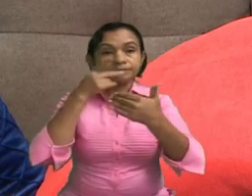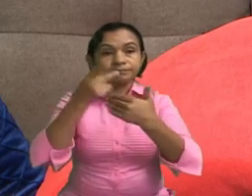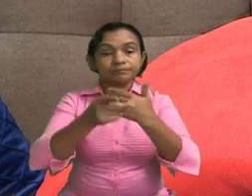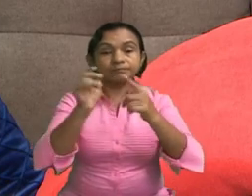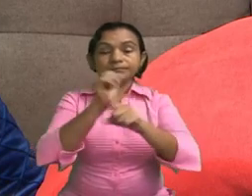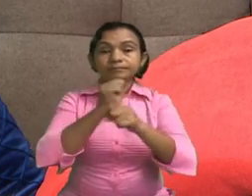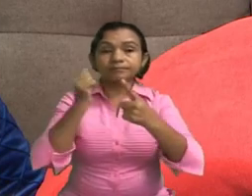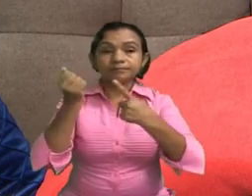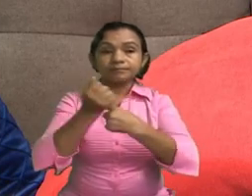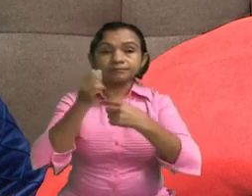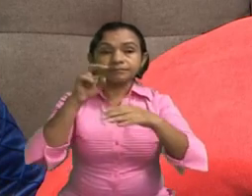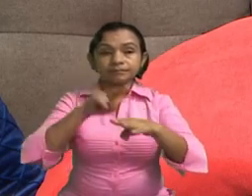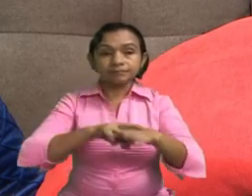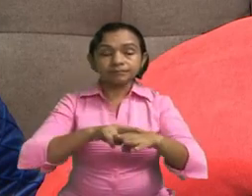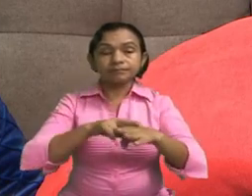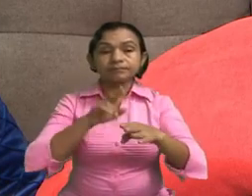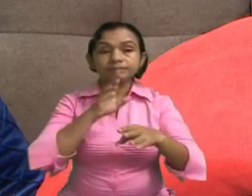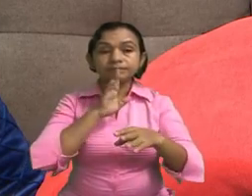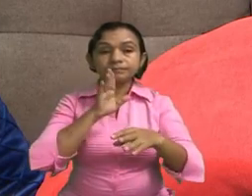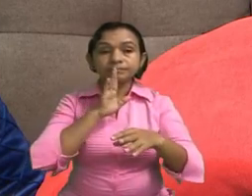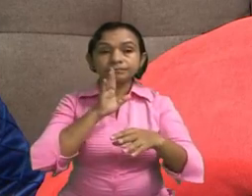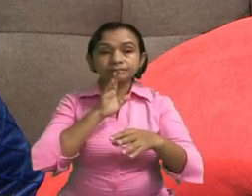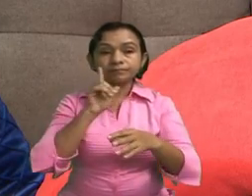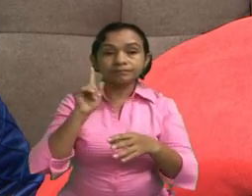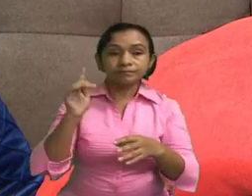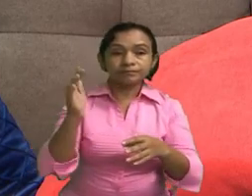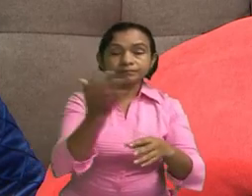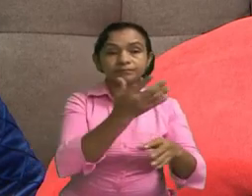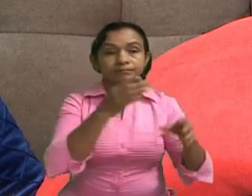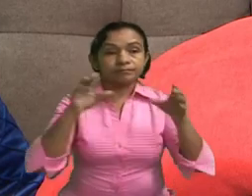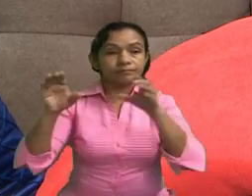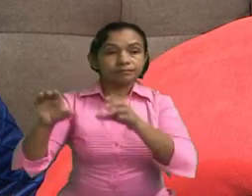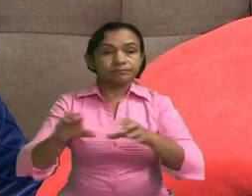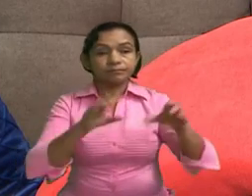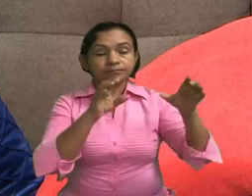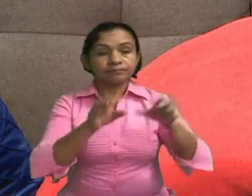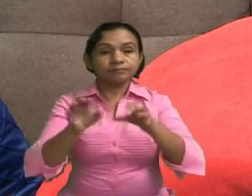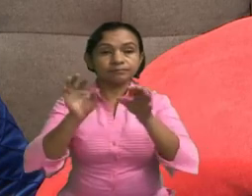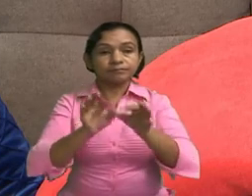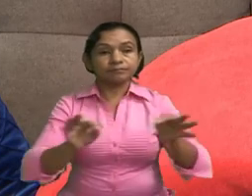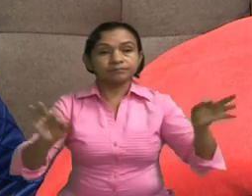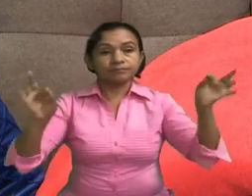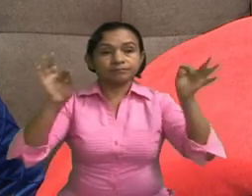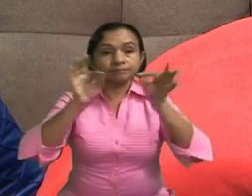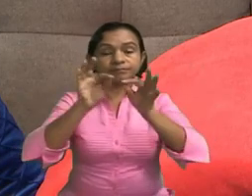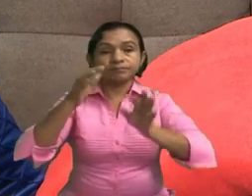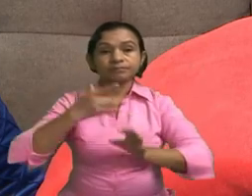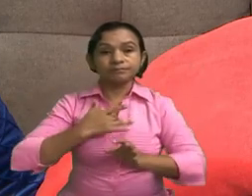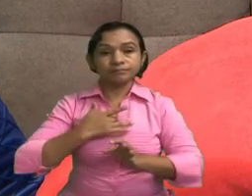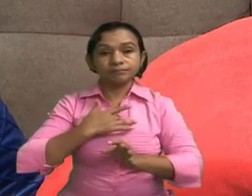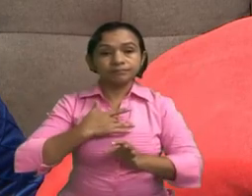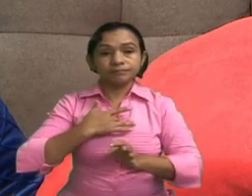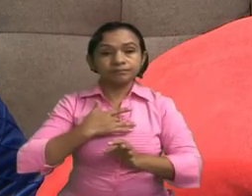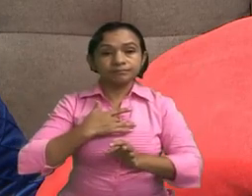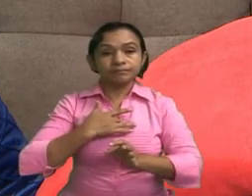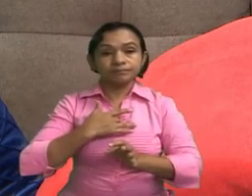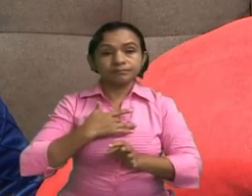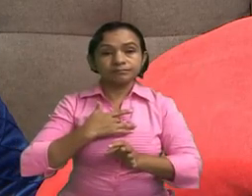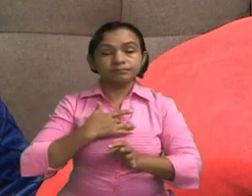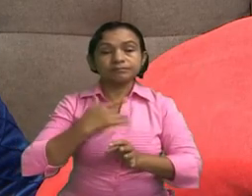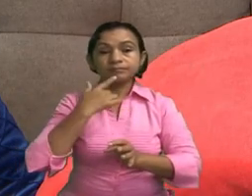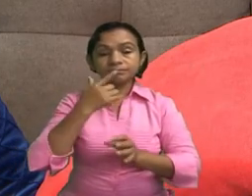el Parlamento, en el cual hablamos de todas estas acciones tan importantes y que es necesario que nosotros también le